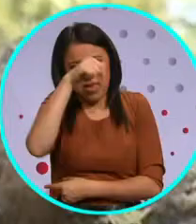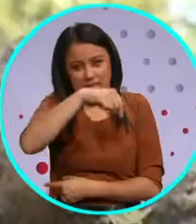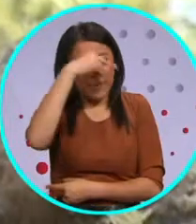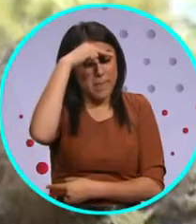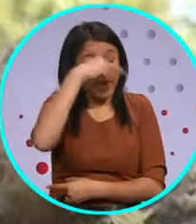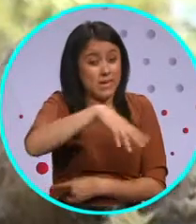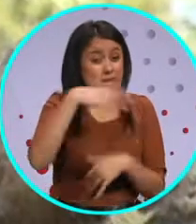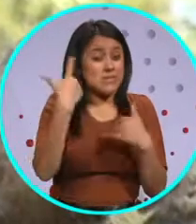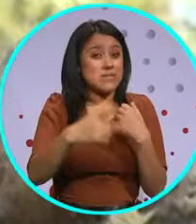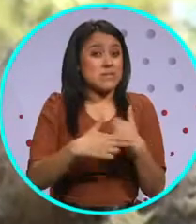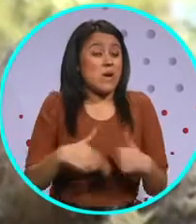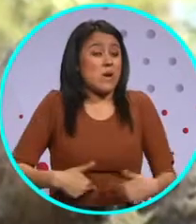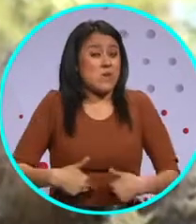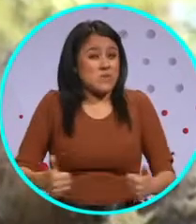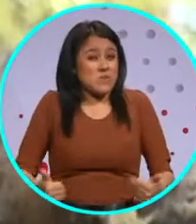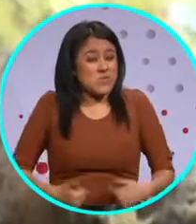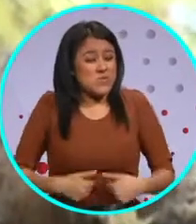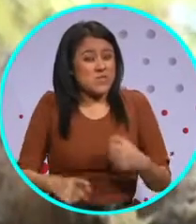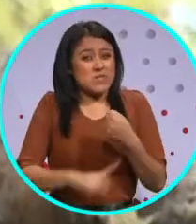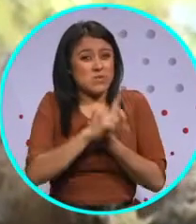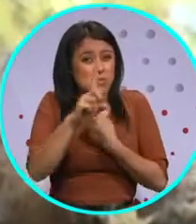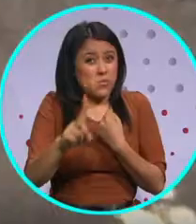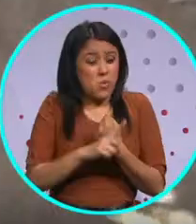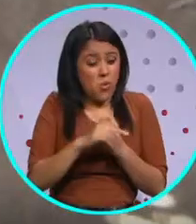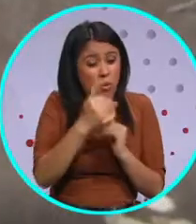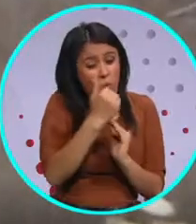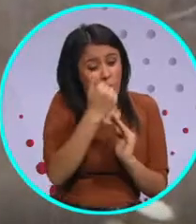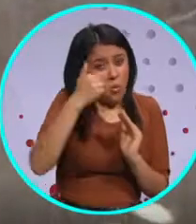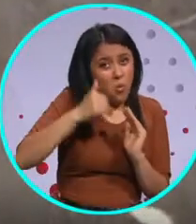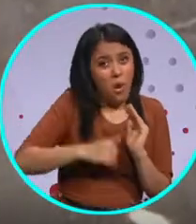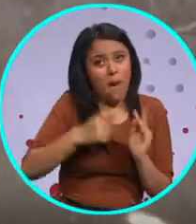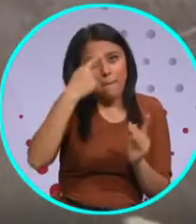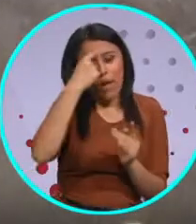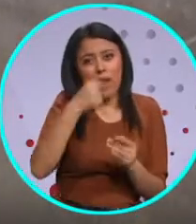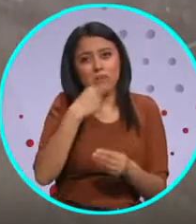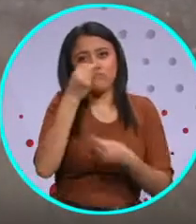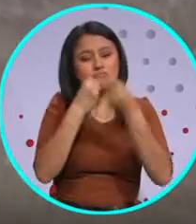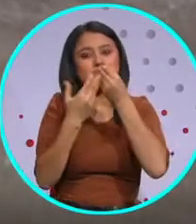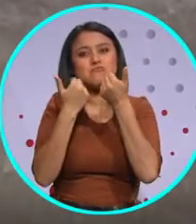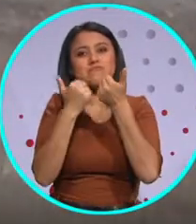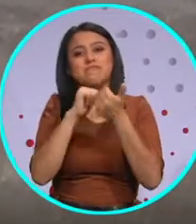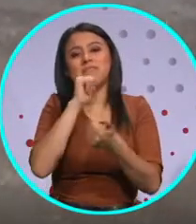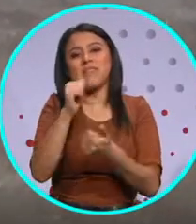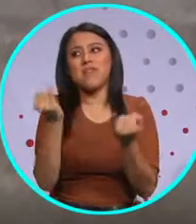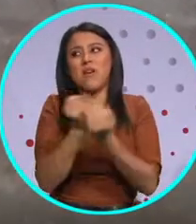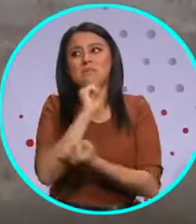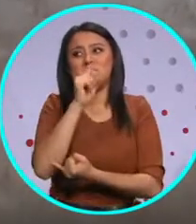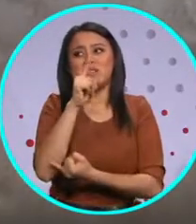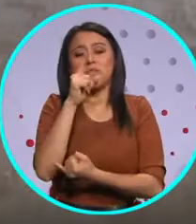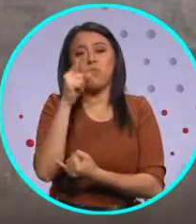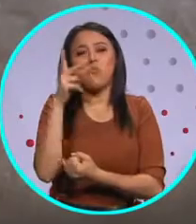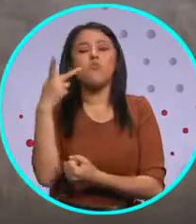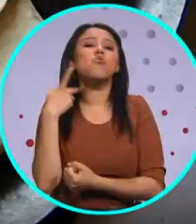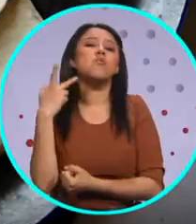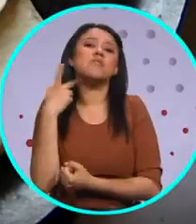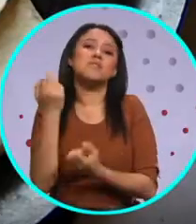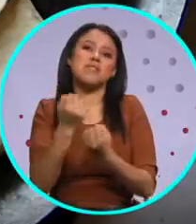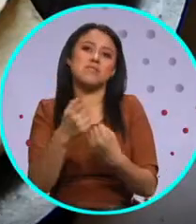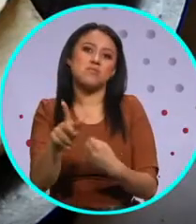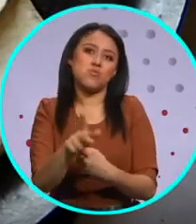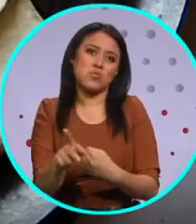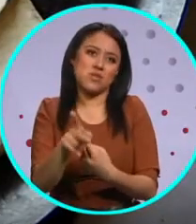la hambruna lejos de ser una problemática por baja capacidad para producir alimentos es más bien una cuestión de políticas públicas